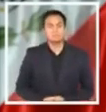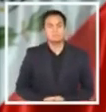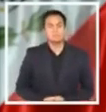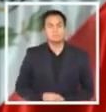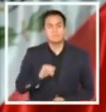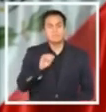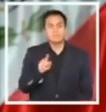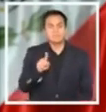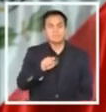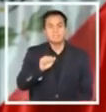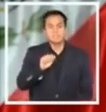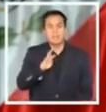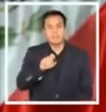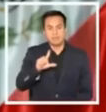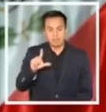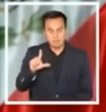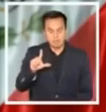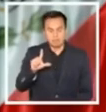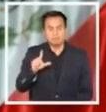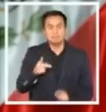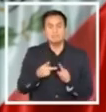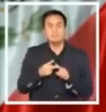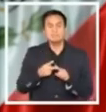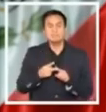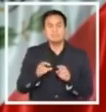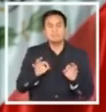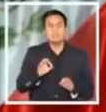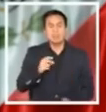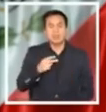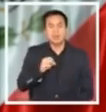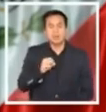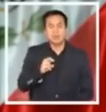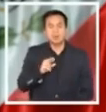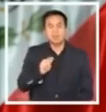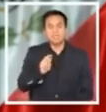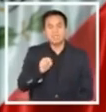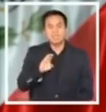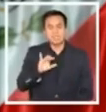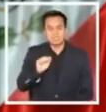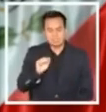a Isabel, a la señora Hortensia,